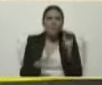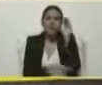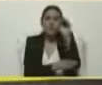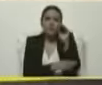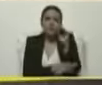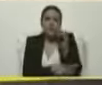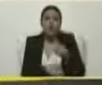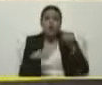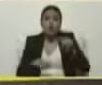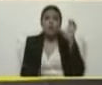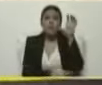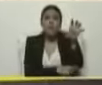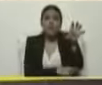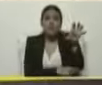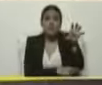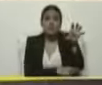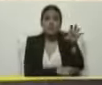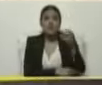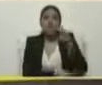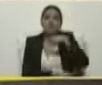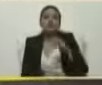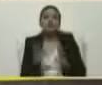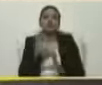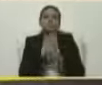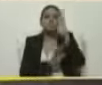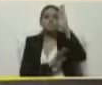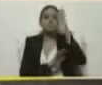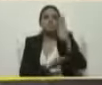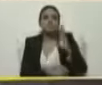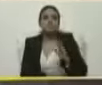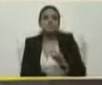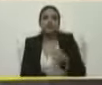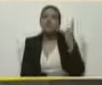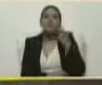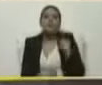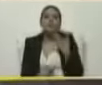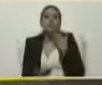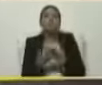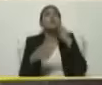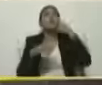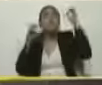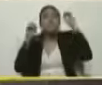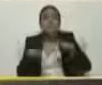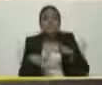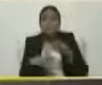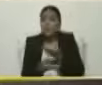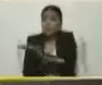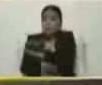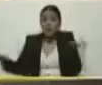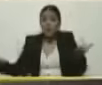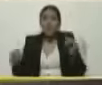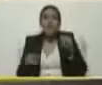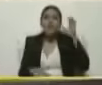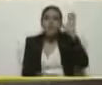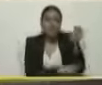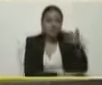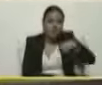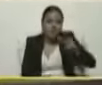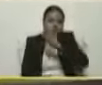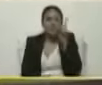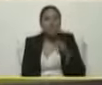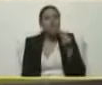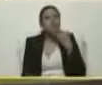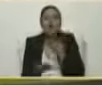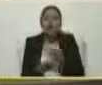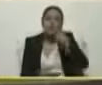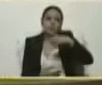y este país lo que va es para mejor. Solo pido las bendiciones para ustedes y para nuestra patria. Gracias por esta